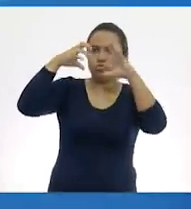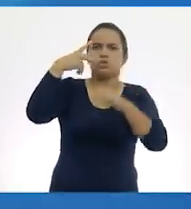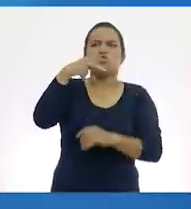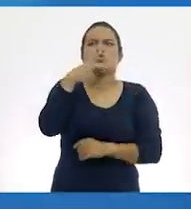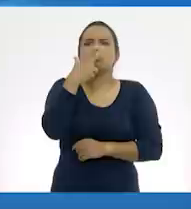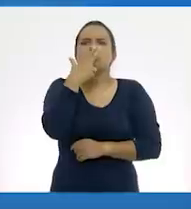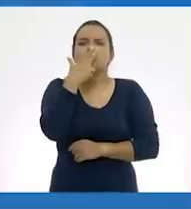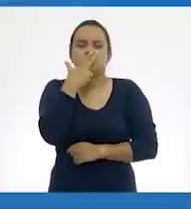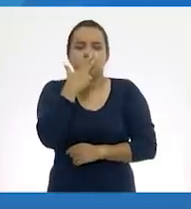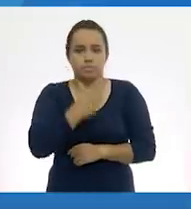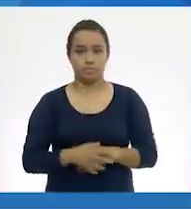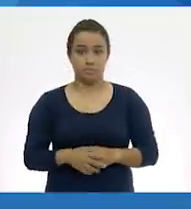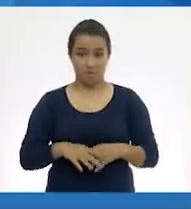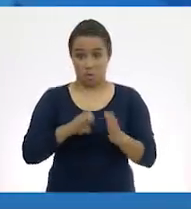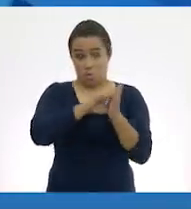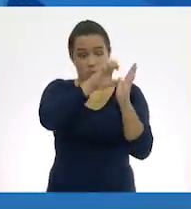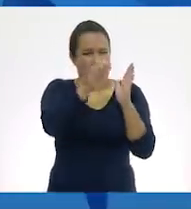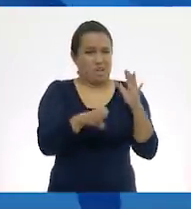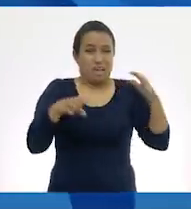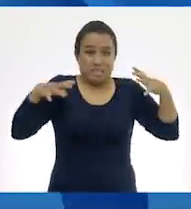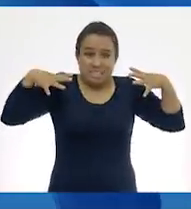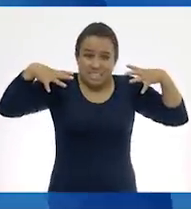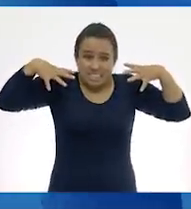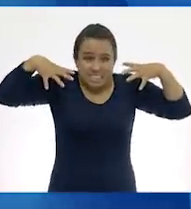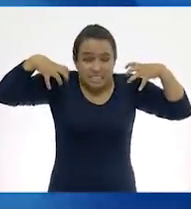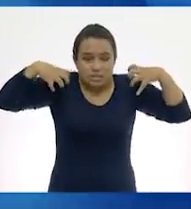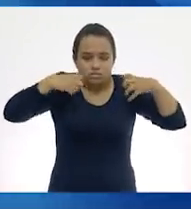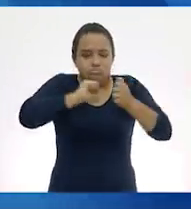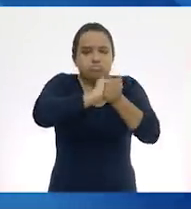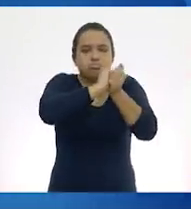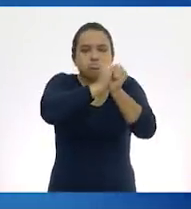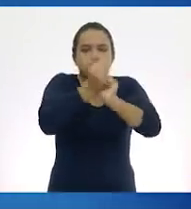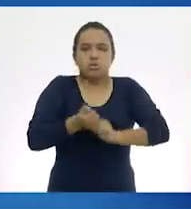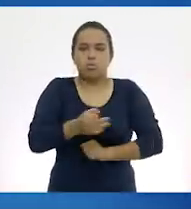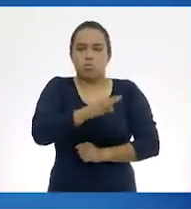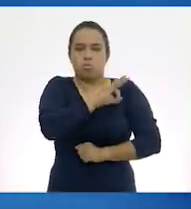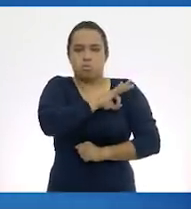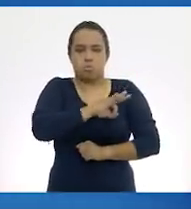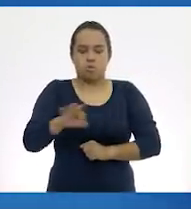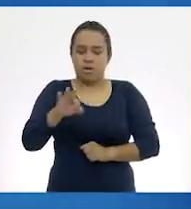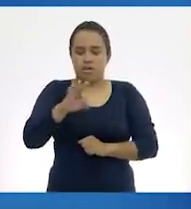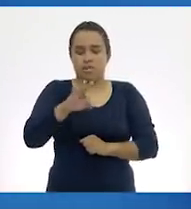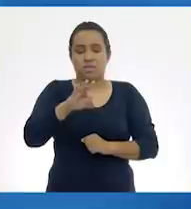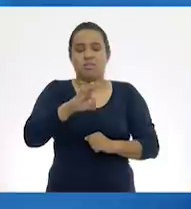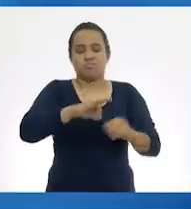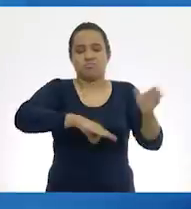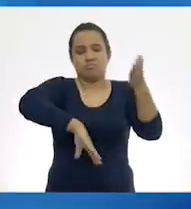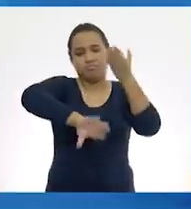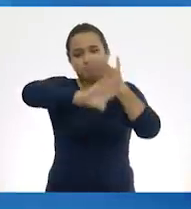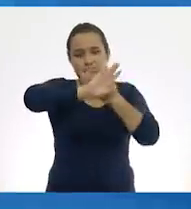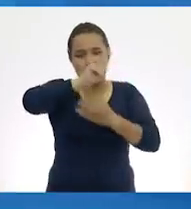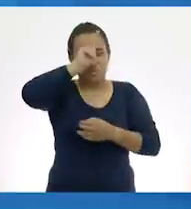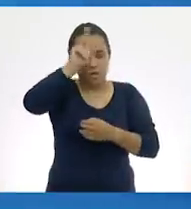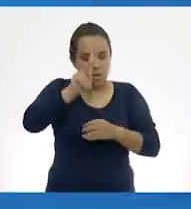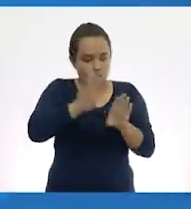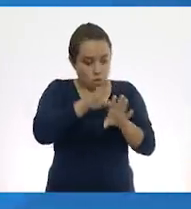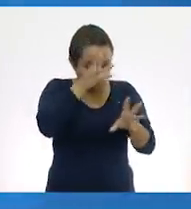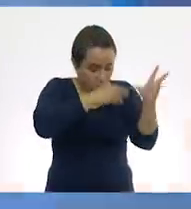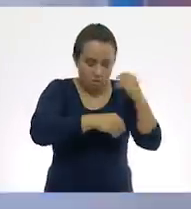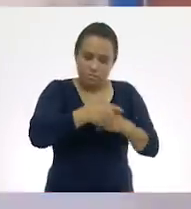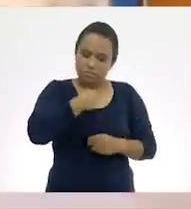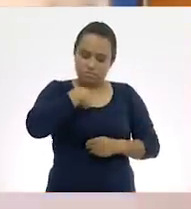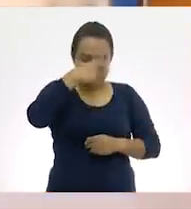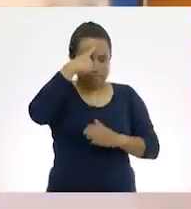funciones. El estrés, por ejemplo, puede provocar un impacto desfavorable en el aprendizaje. ¿Tú sabías